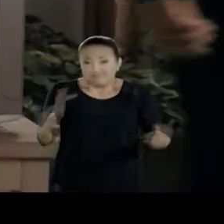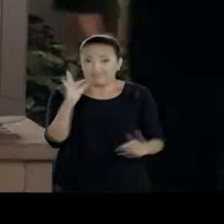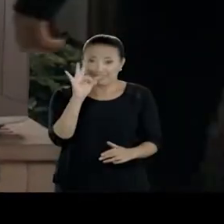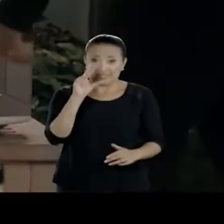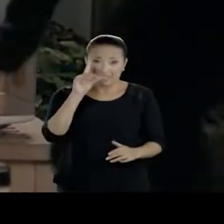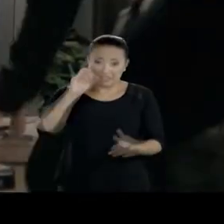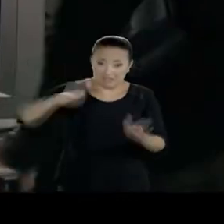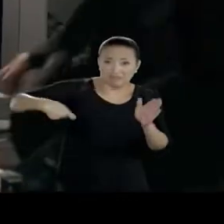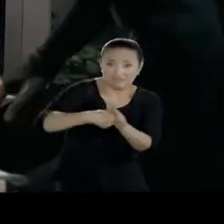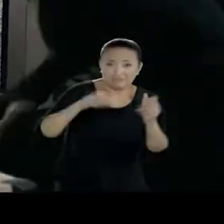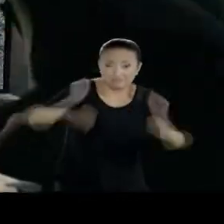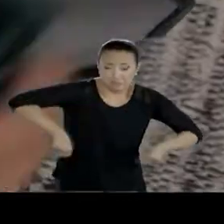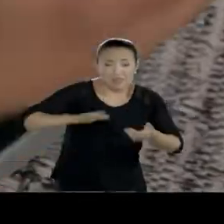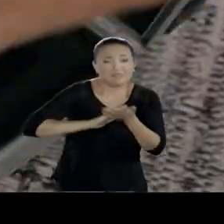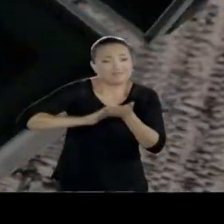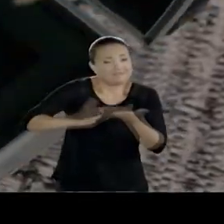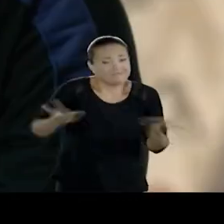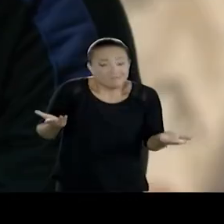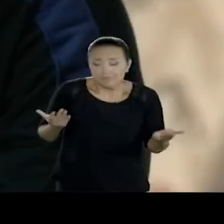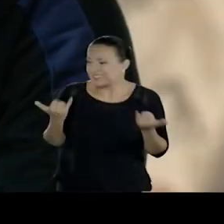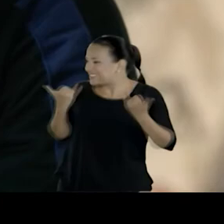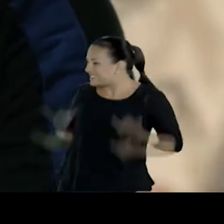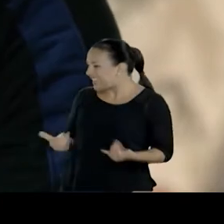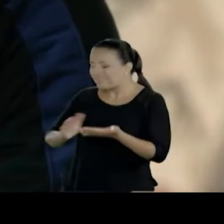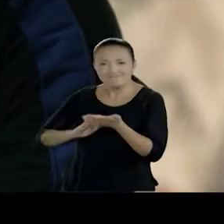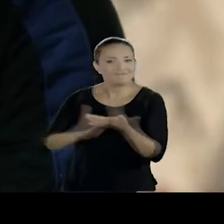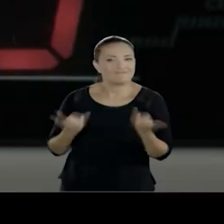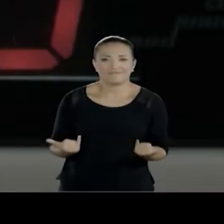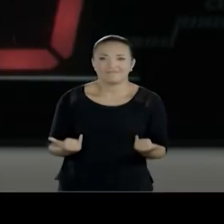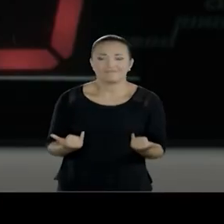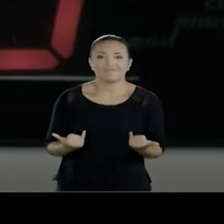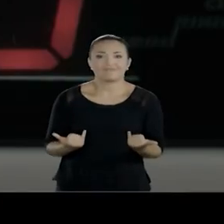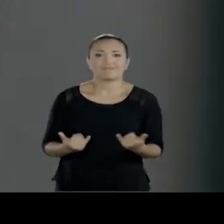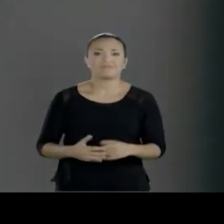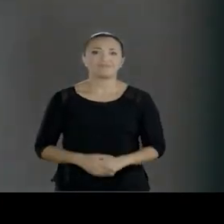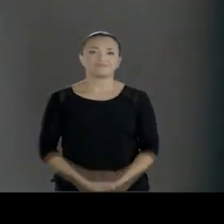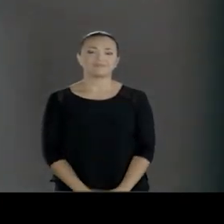Nada que la TDT y una antena no puedan solucionar. Tenemos que hacerlo ya.